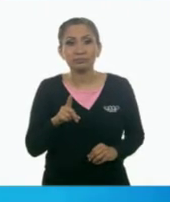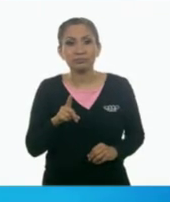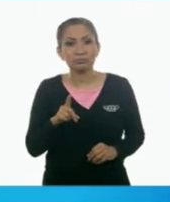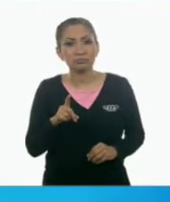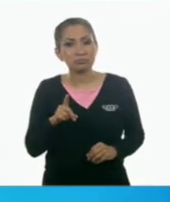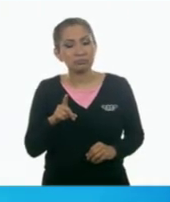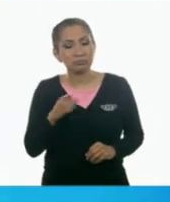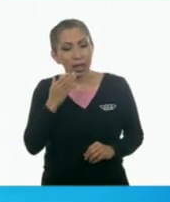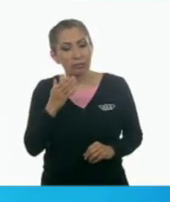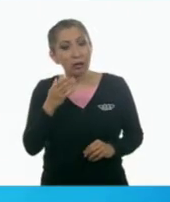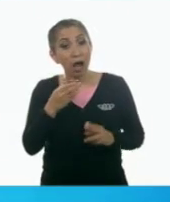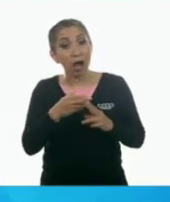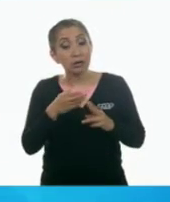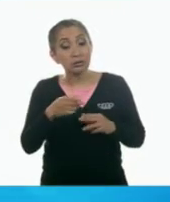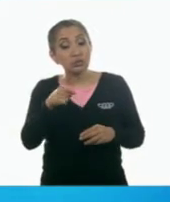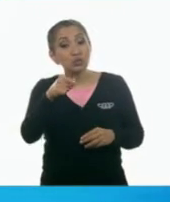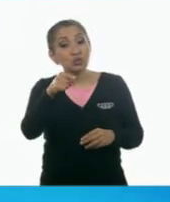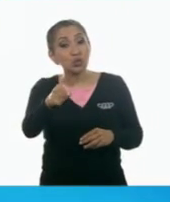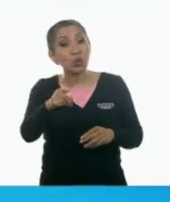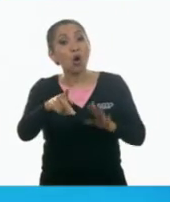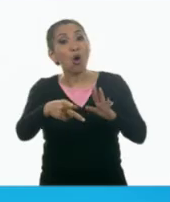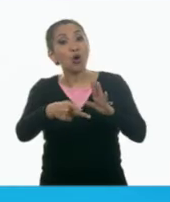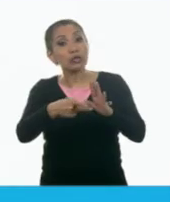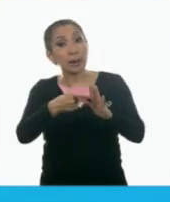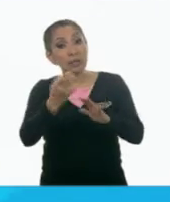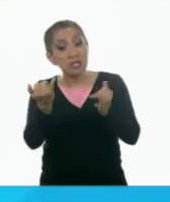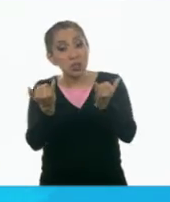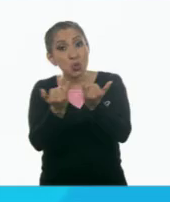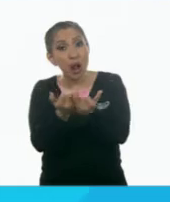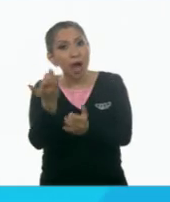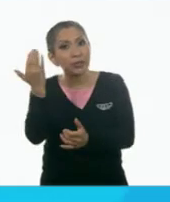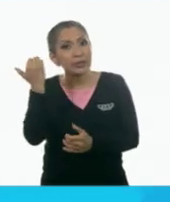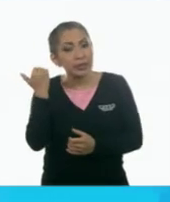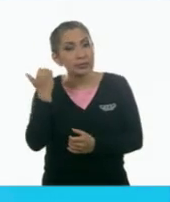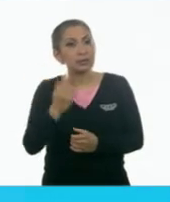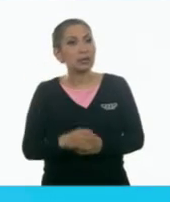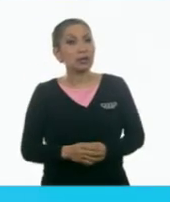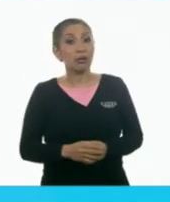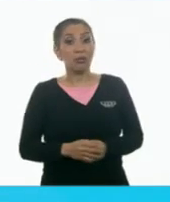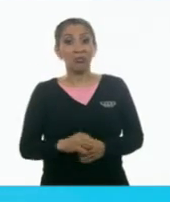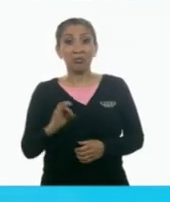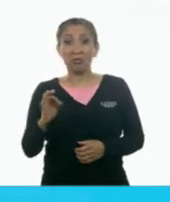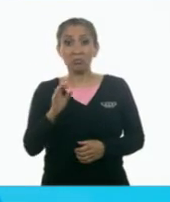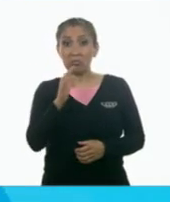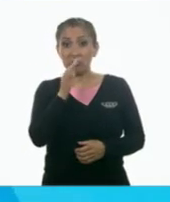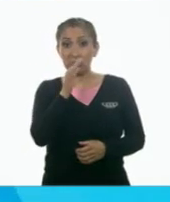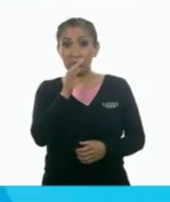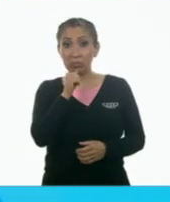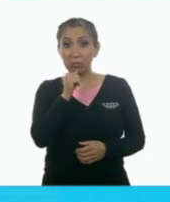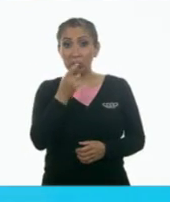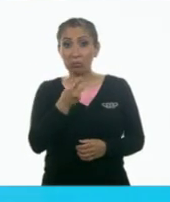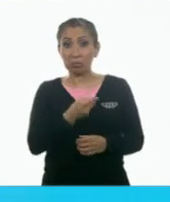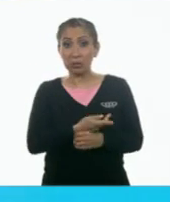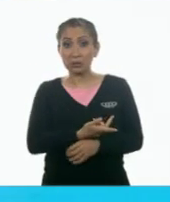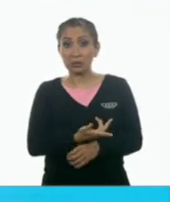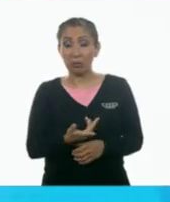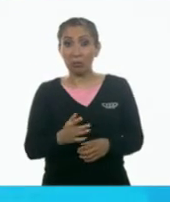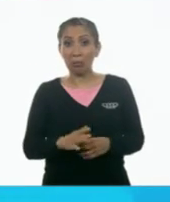Bueno, hasta que lo dejen como lo encontraron. ¿Y si no lo logramos, qué